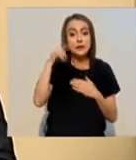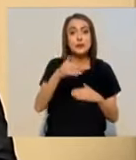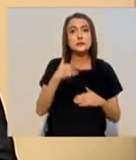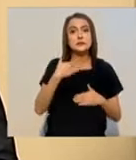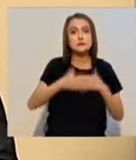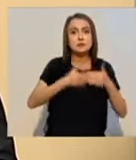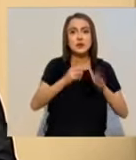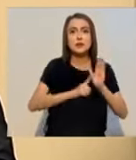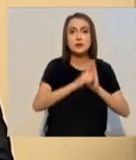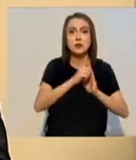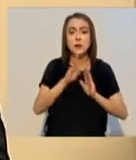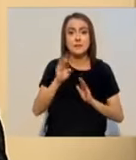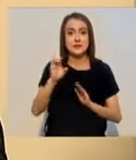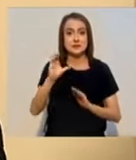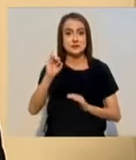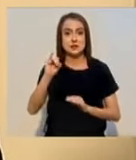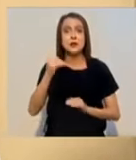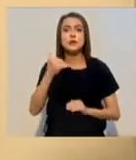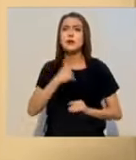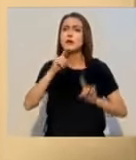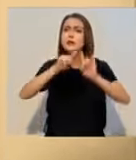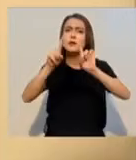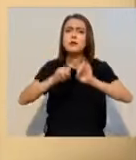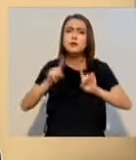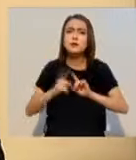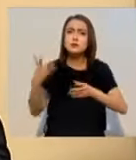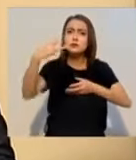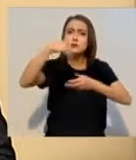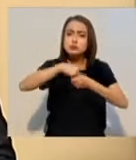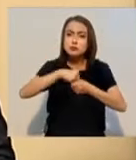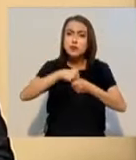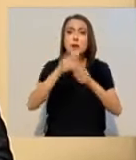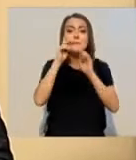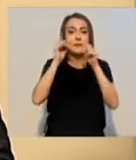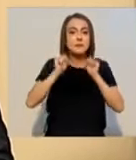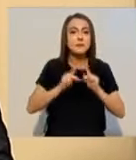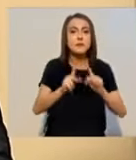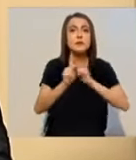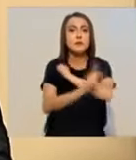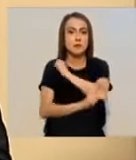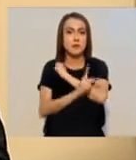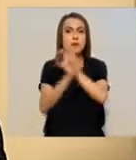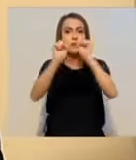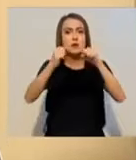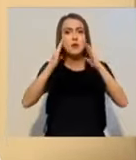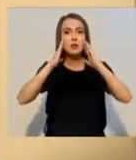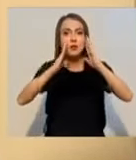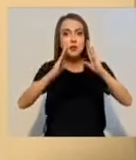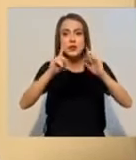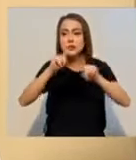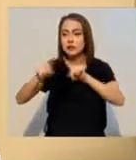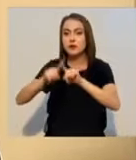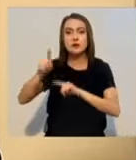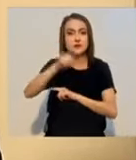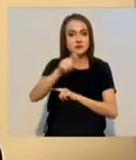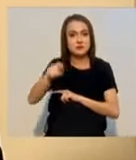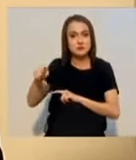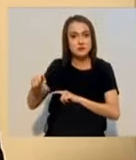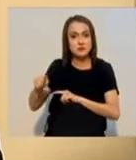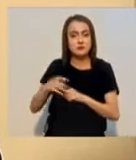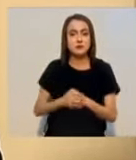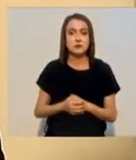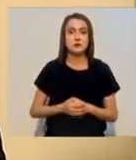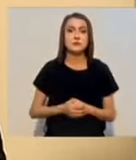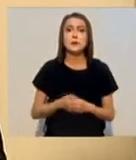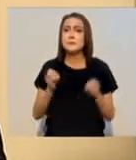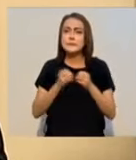contingencia que desarrolla el BESIE contiene una serie de elementos y de recursos que permiten a los países atender las necesidades.